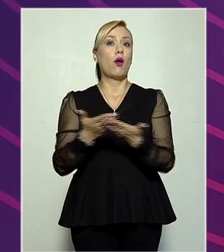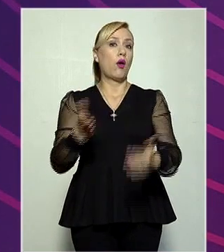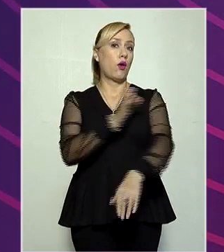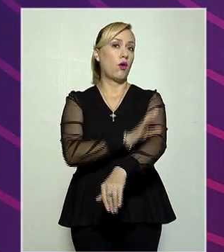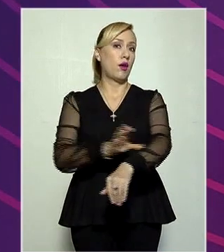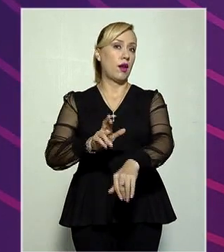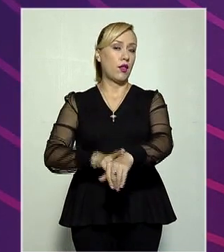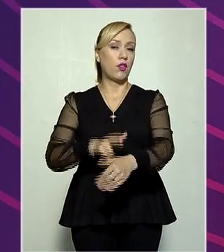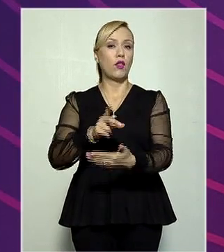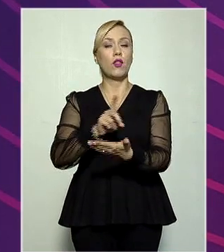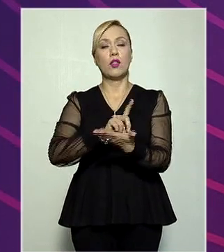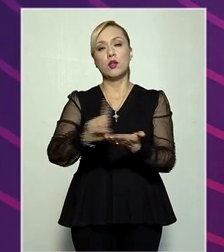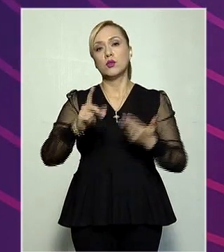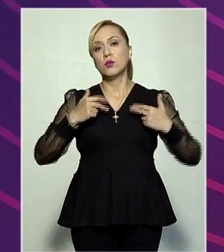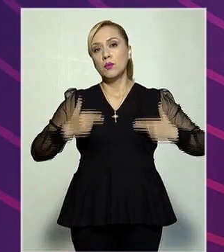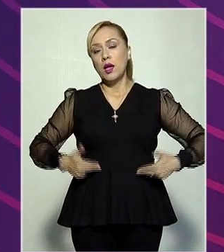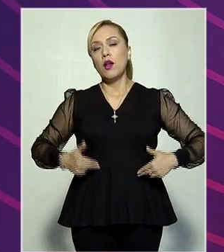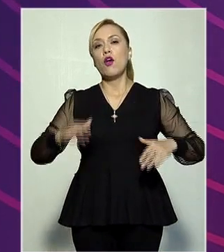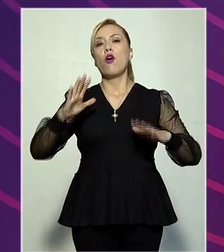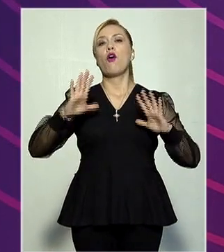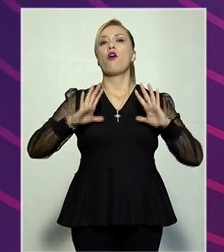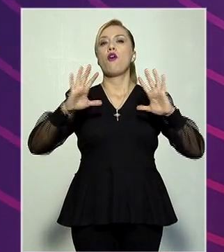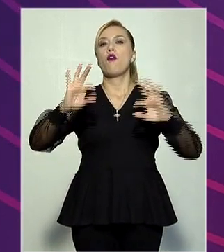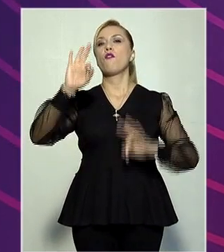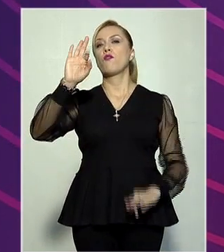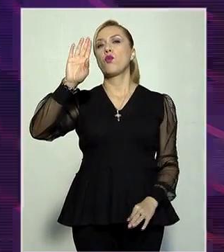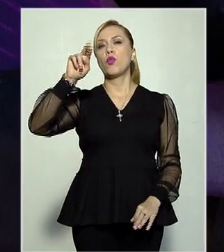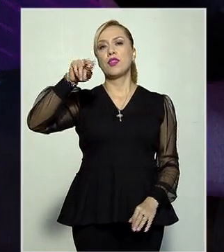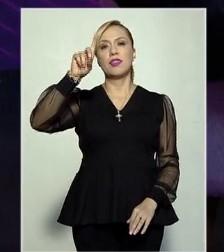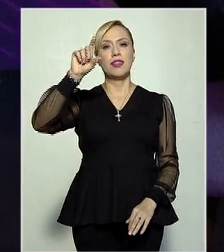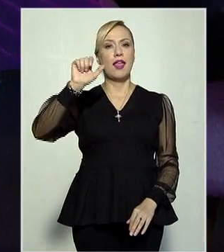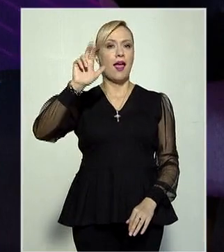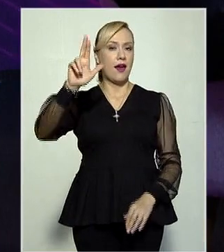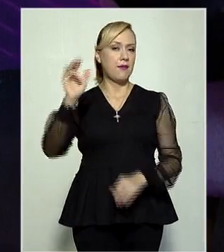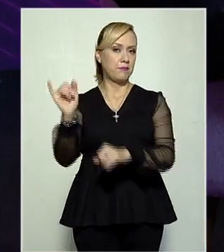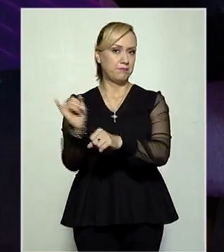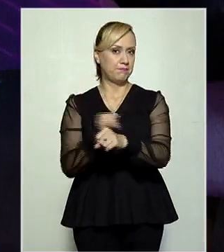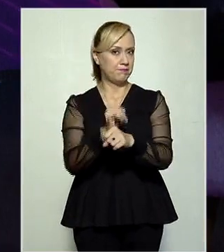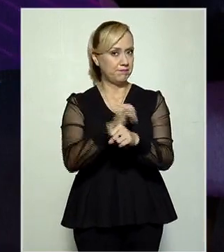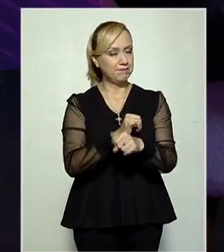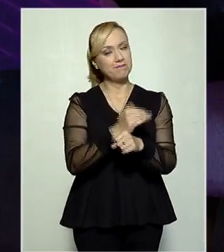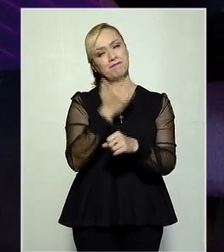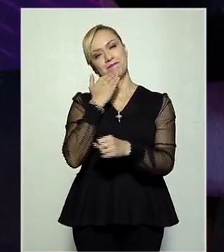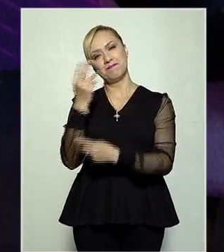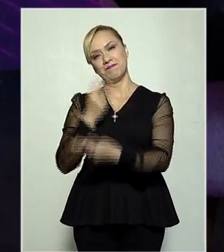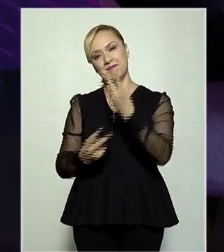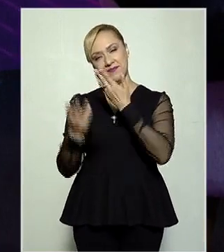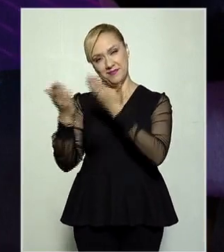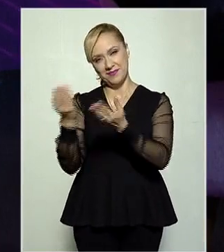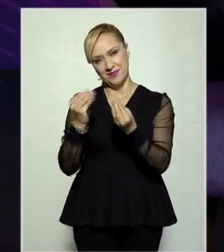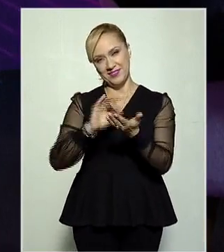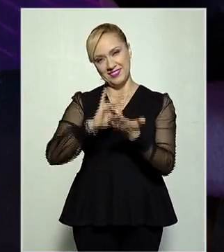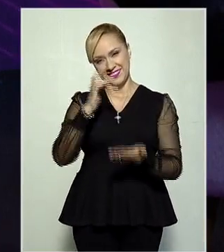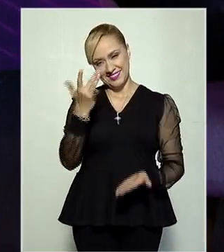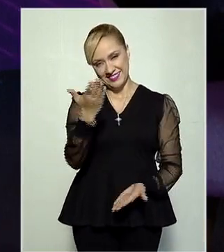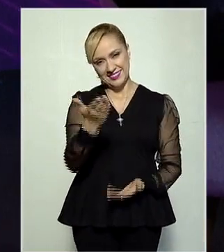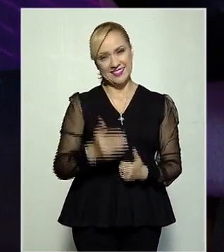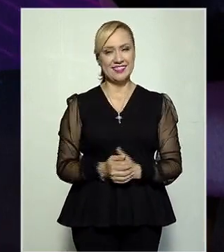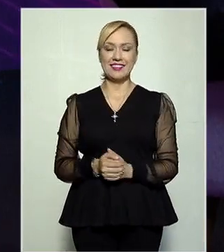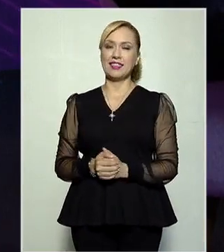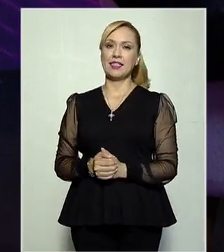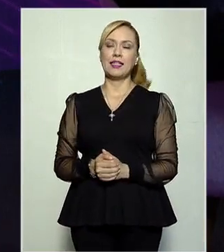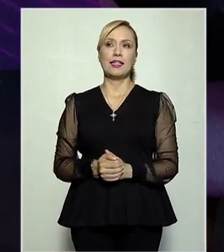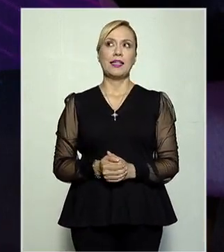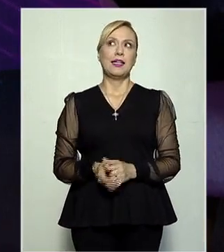Humanos y lucha contra la impunidad de Fundar, Centro de Análisis e Investigación. Bienvenido, Humberto. Muchas gracias, Roberto. Buen día.